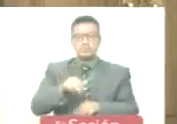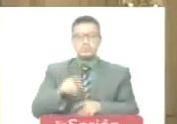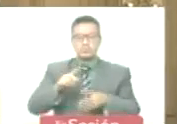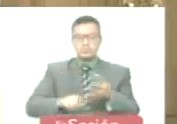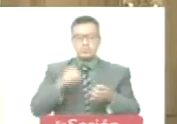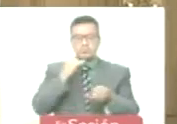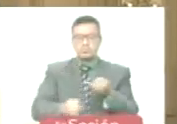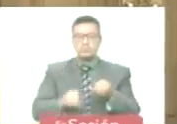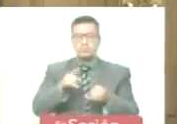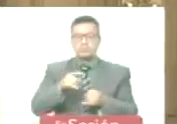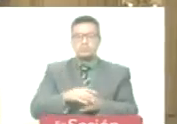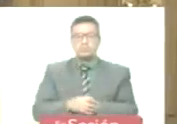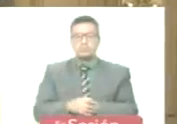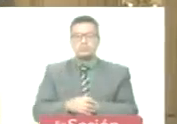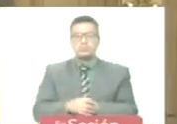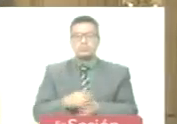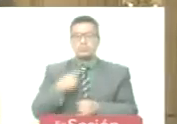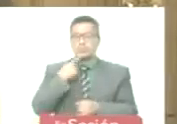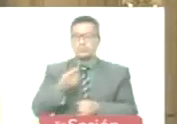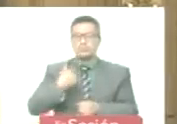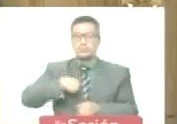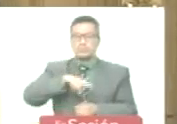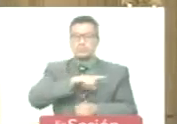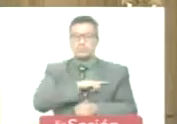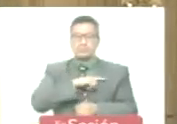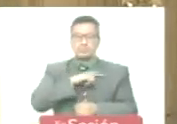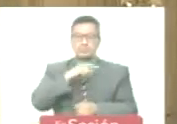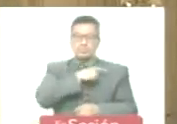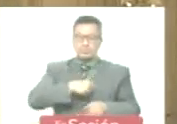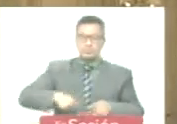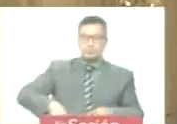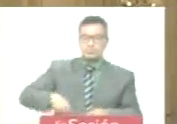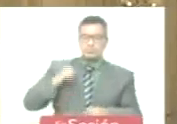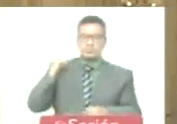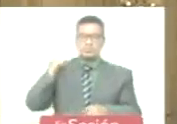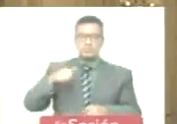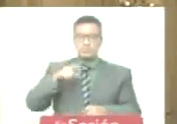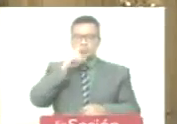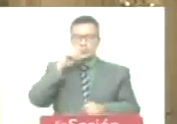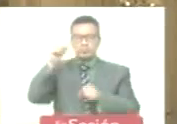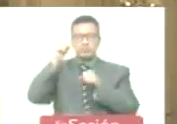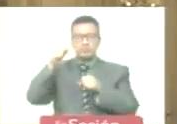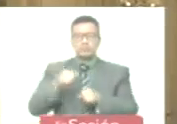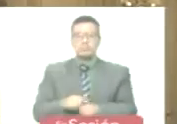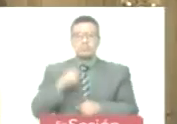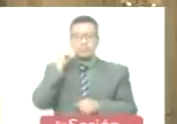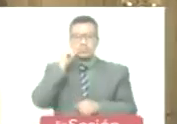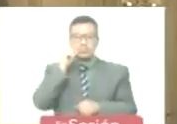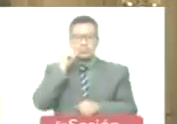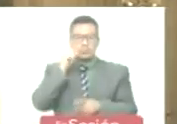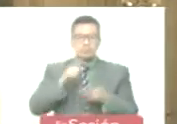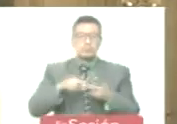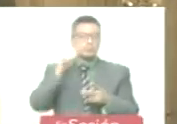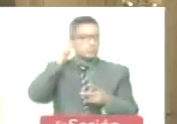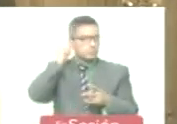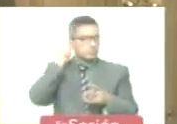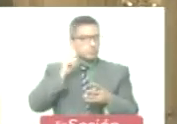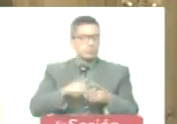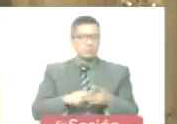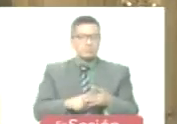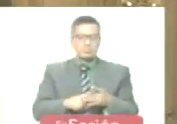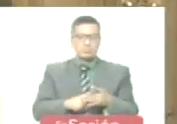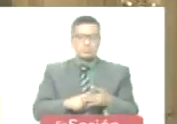termino con una frase de nuestro comandante presidente Nicolás Maduro: el hombre y la mujer